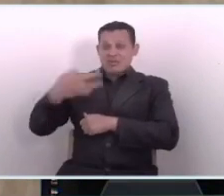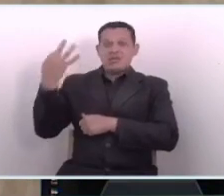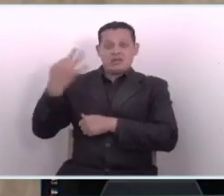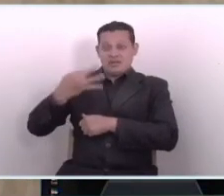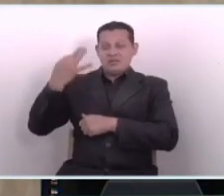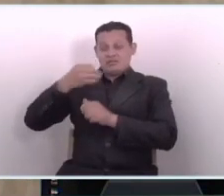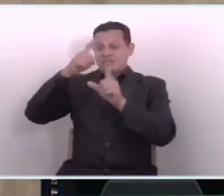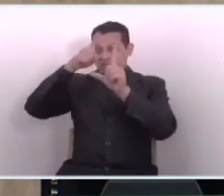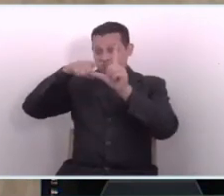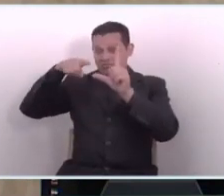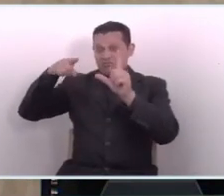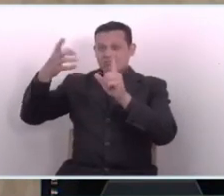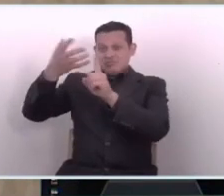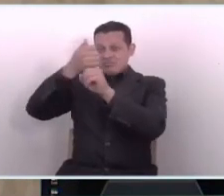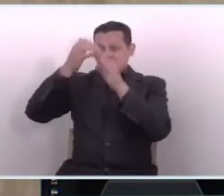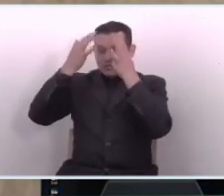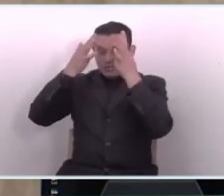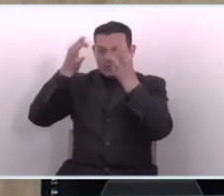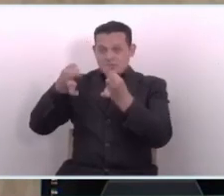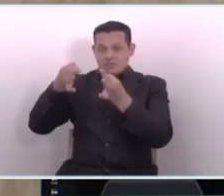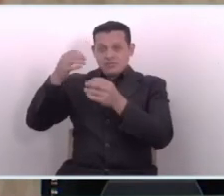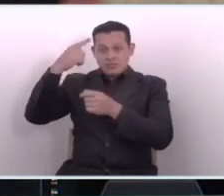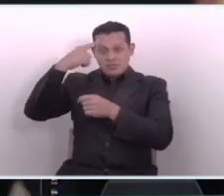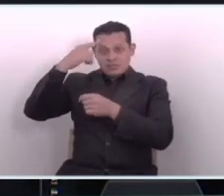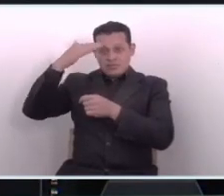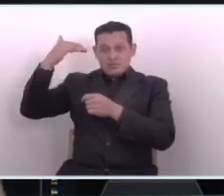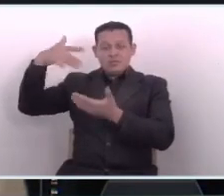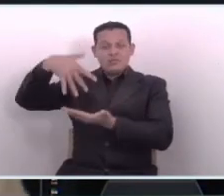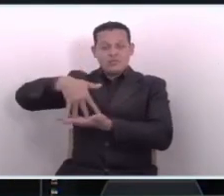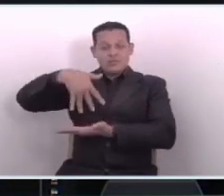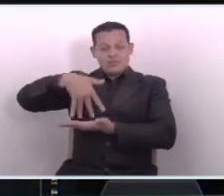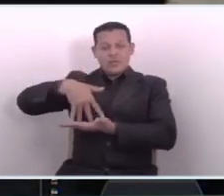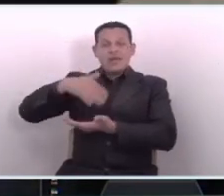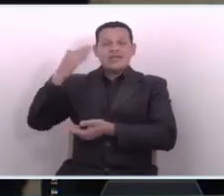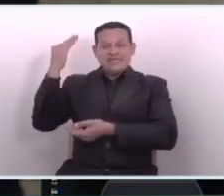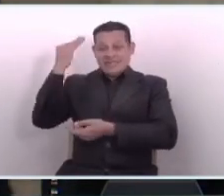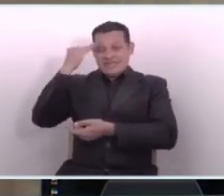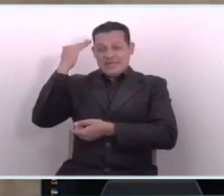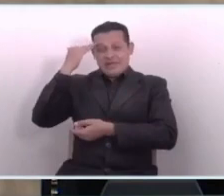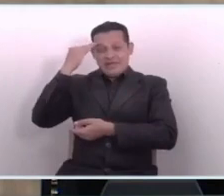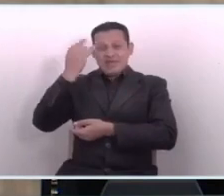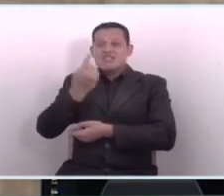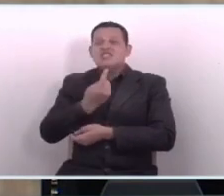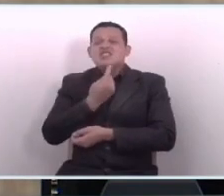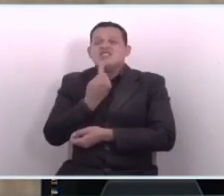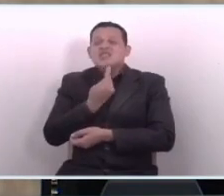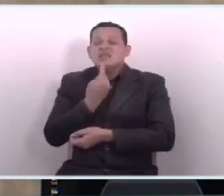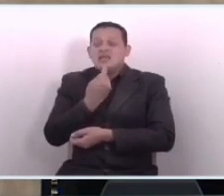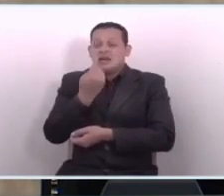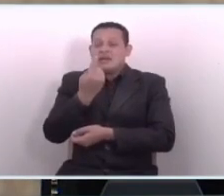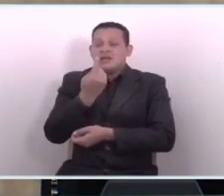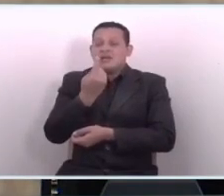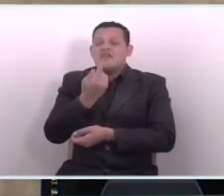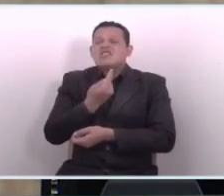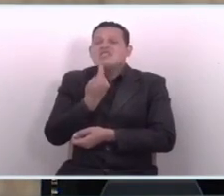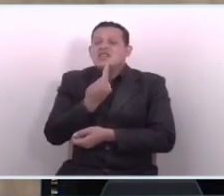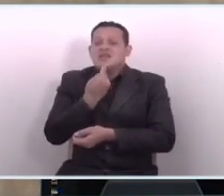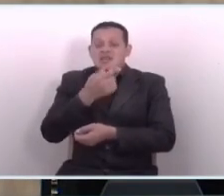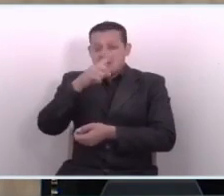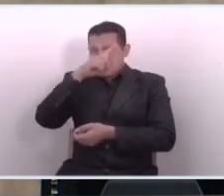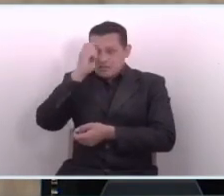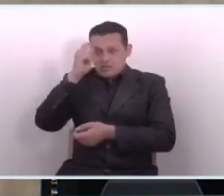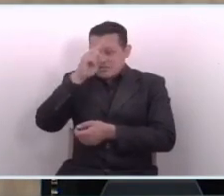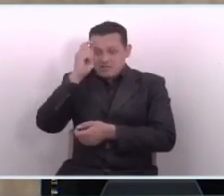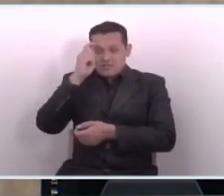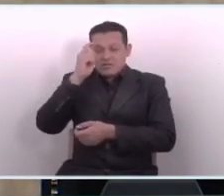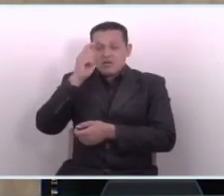las estadísticas para tomar decisiones de política pública, para saber a quiénes, para quiénes estamos